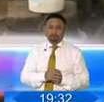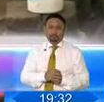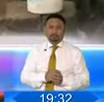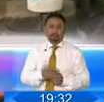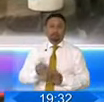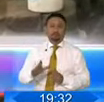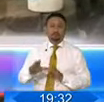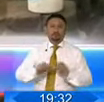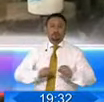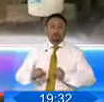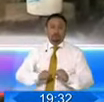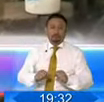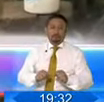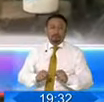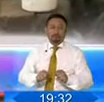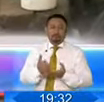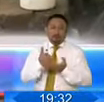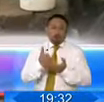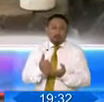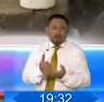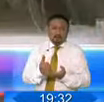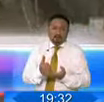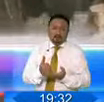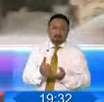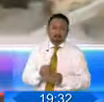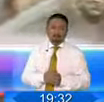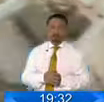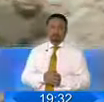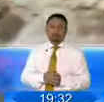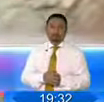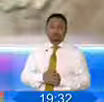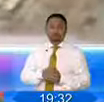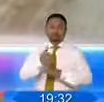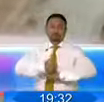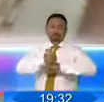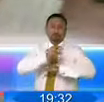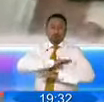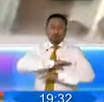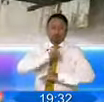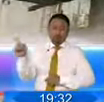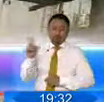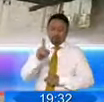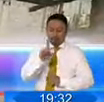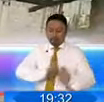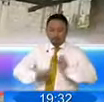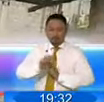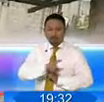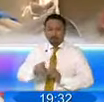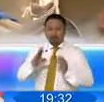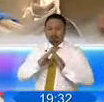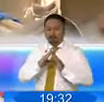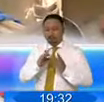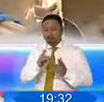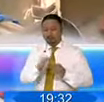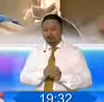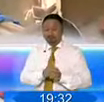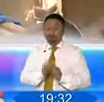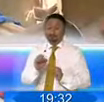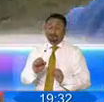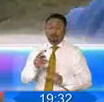de sacar lo que más se pudo. Las autoridades municipales acudieron al lugar para evaluar la situación de la vivienda construida en